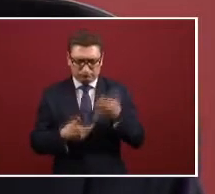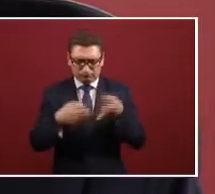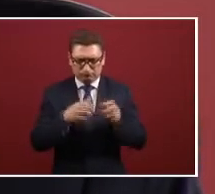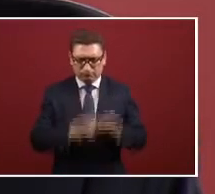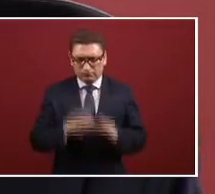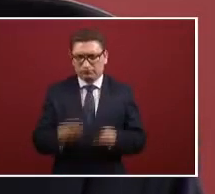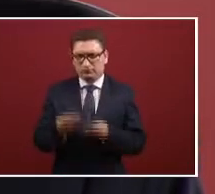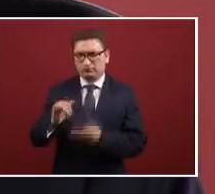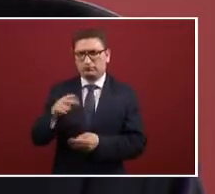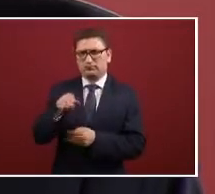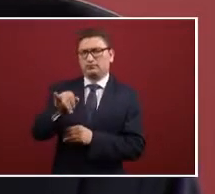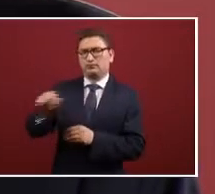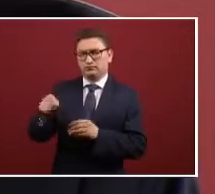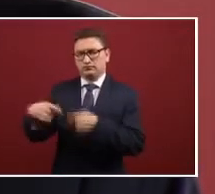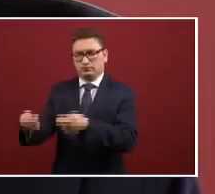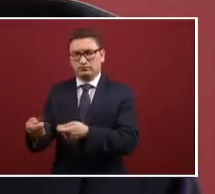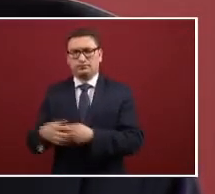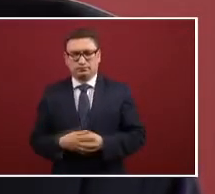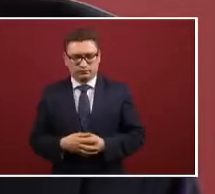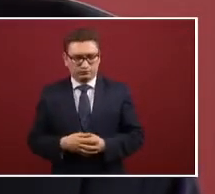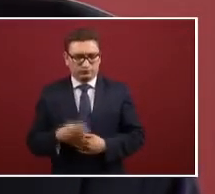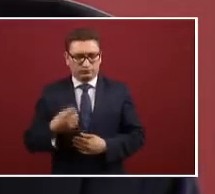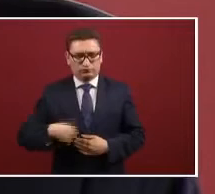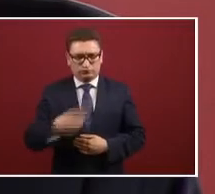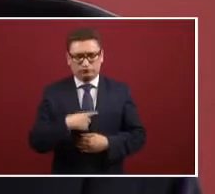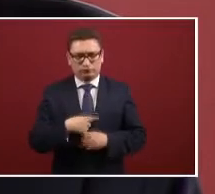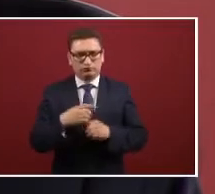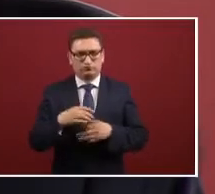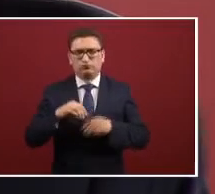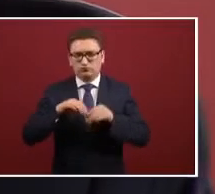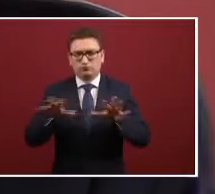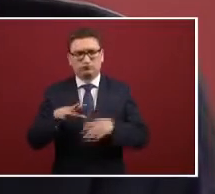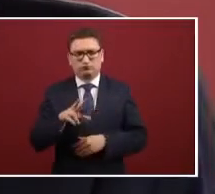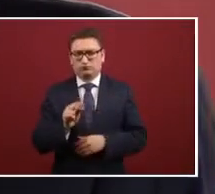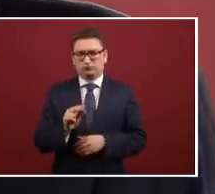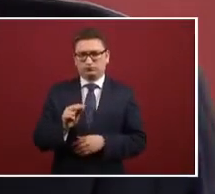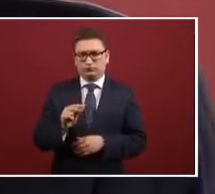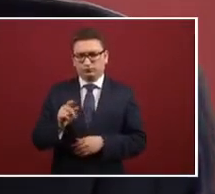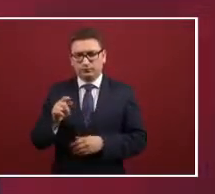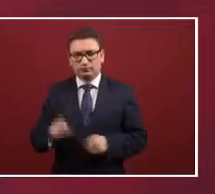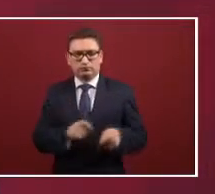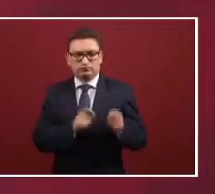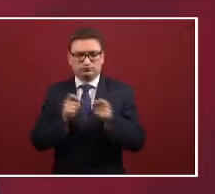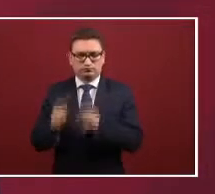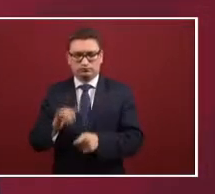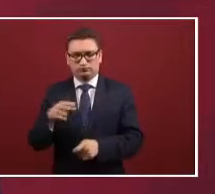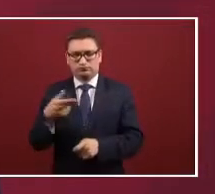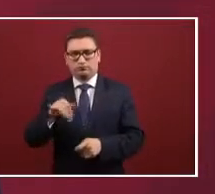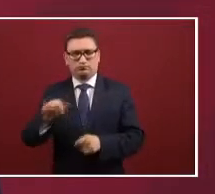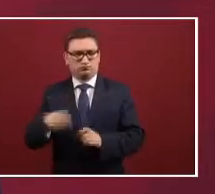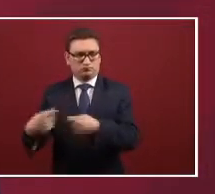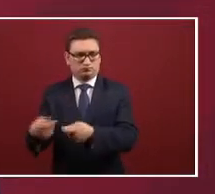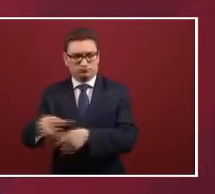transparencia nosotros nos vamos a dar a conocer se va a entregar la transparencia